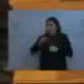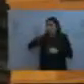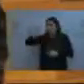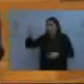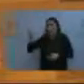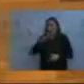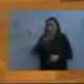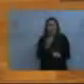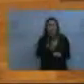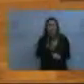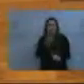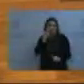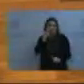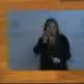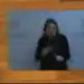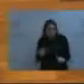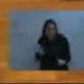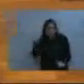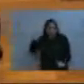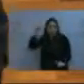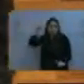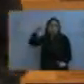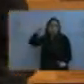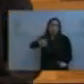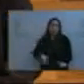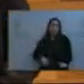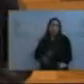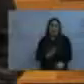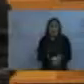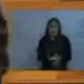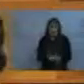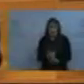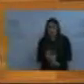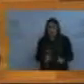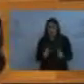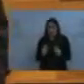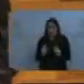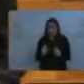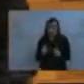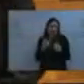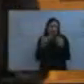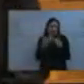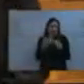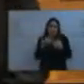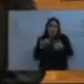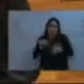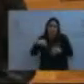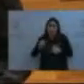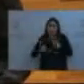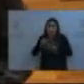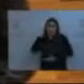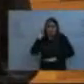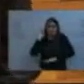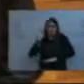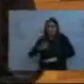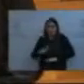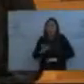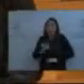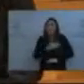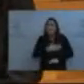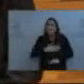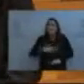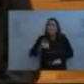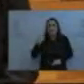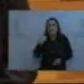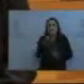estar esperando 12 años porque tener una solución es un poco raro, ¿no? Pero me gustaría saber las condiciones, porque nosotros creemos que